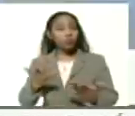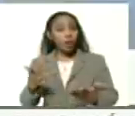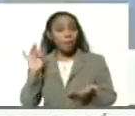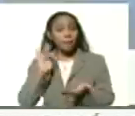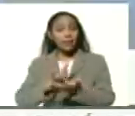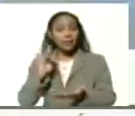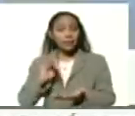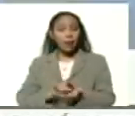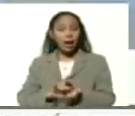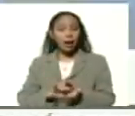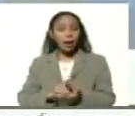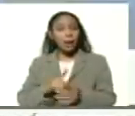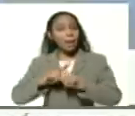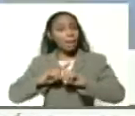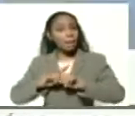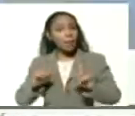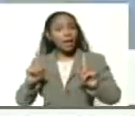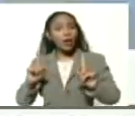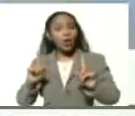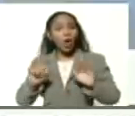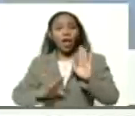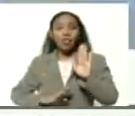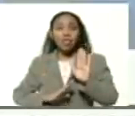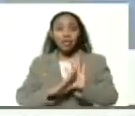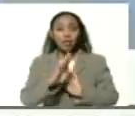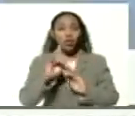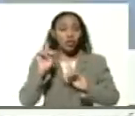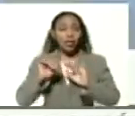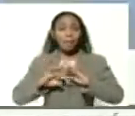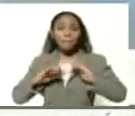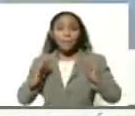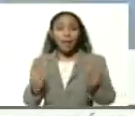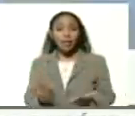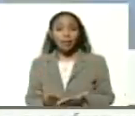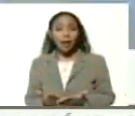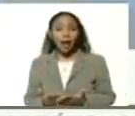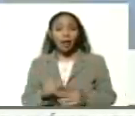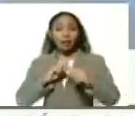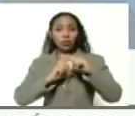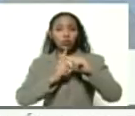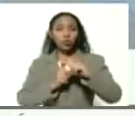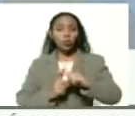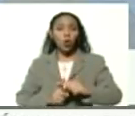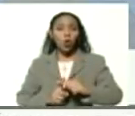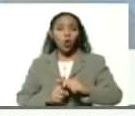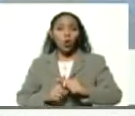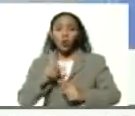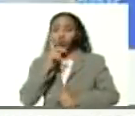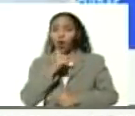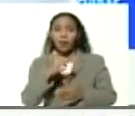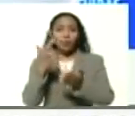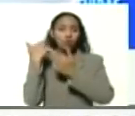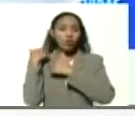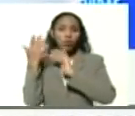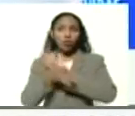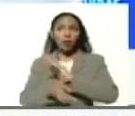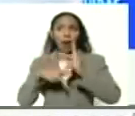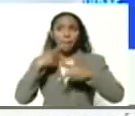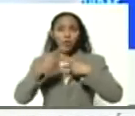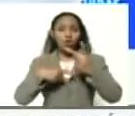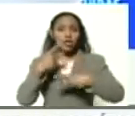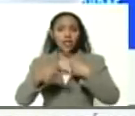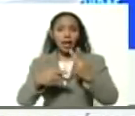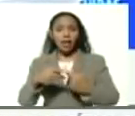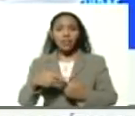presenciar, pero es el desarrollo de esta pandemia a lo que se sumó la irresponsabilidad de las políticas de